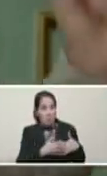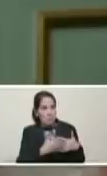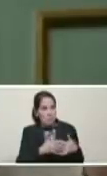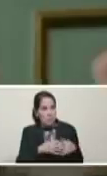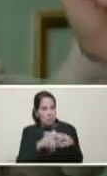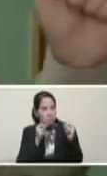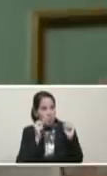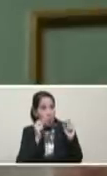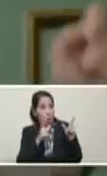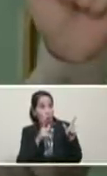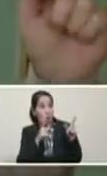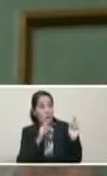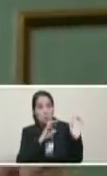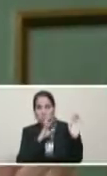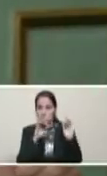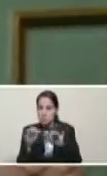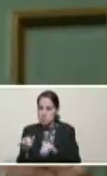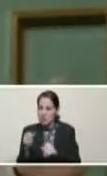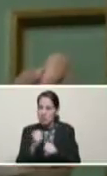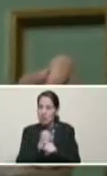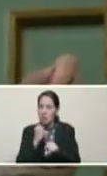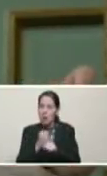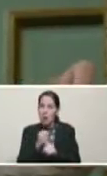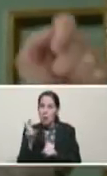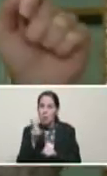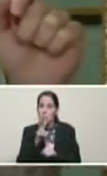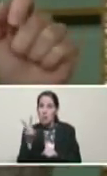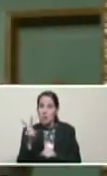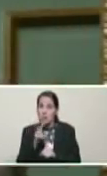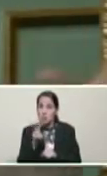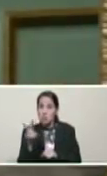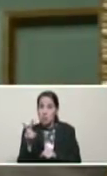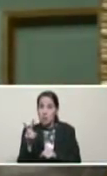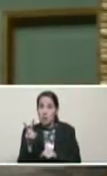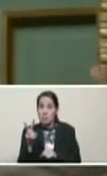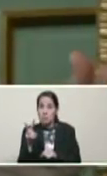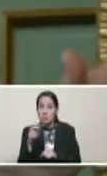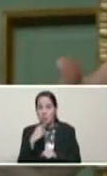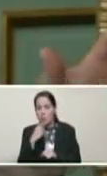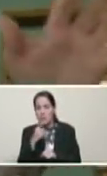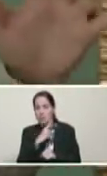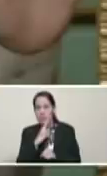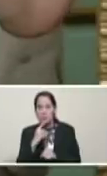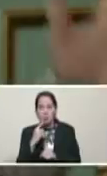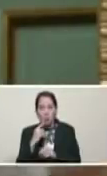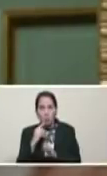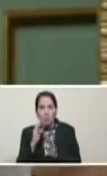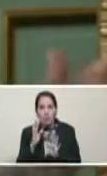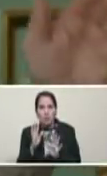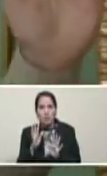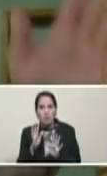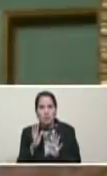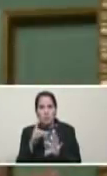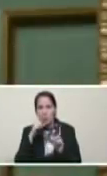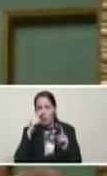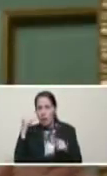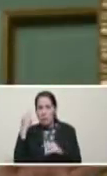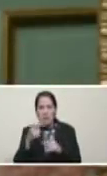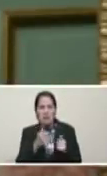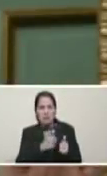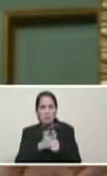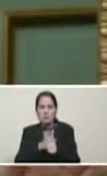en venir a trabajar con venezuela y tenemos no vamos a decir nombres porque son sujetos de amenaza inmediatamente de